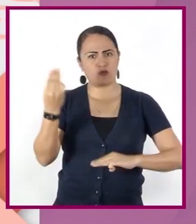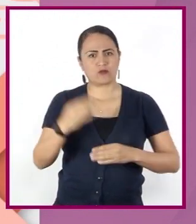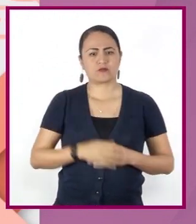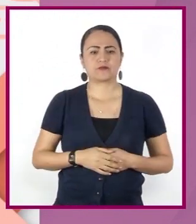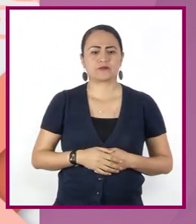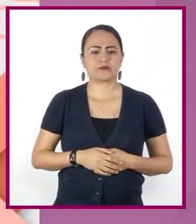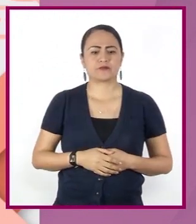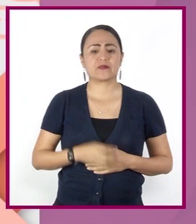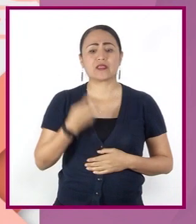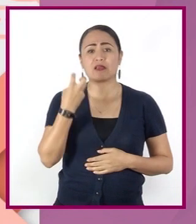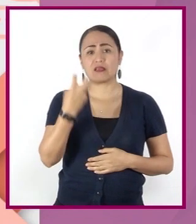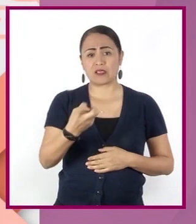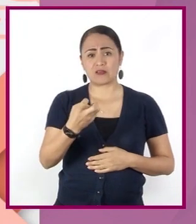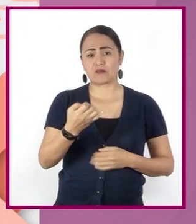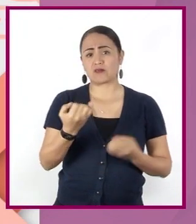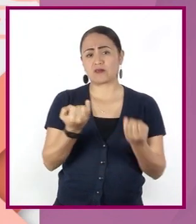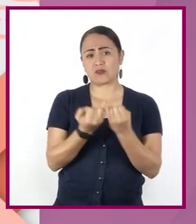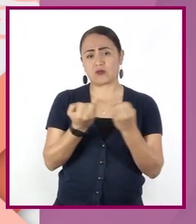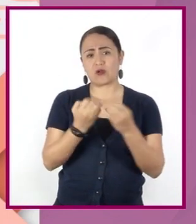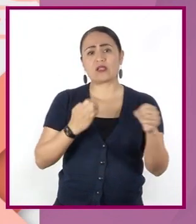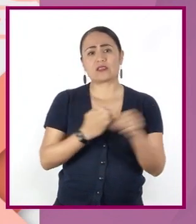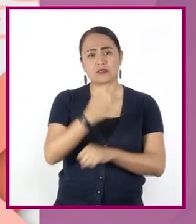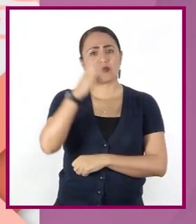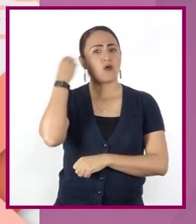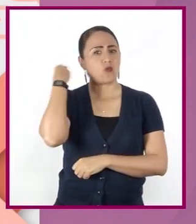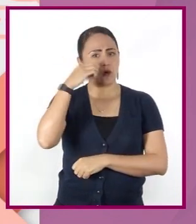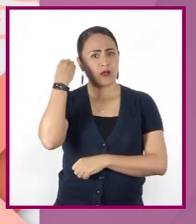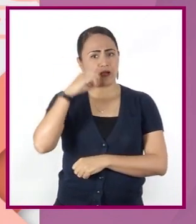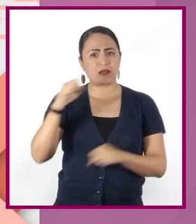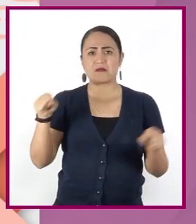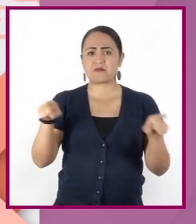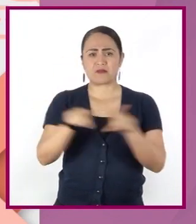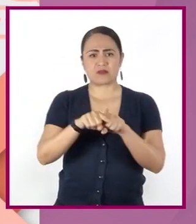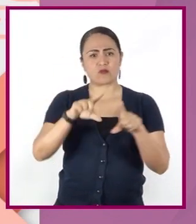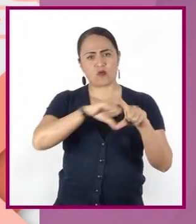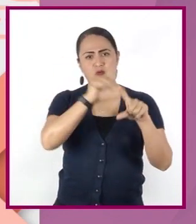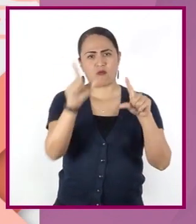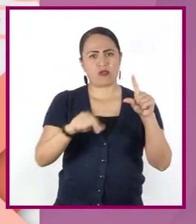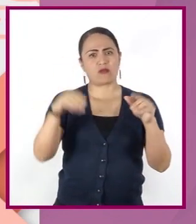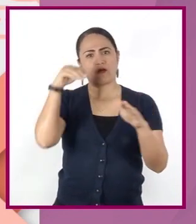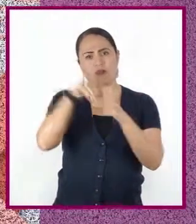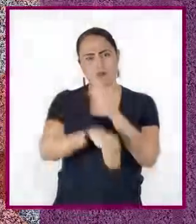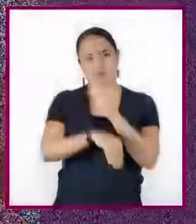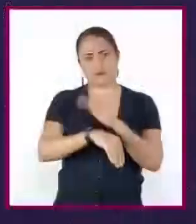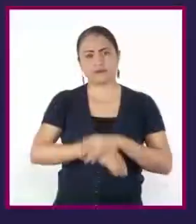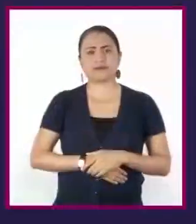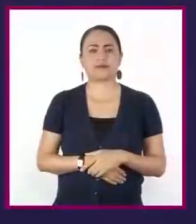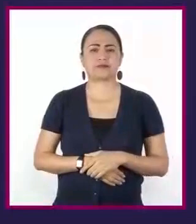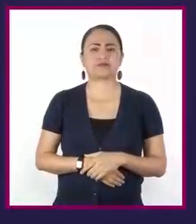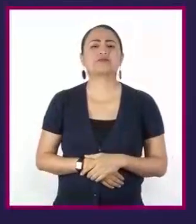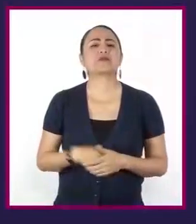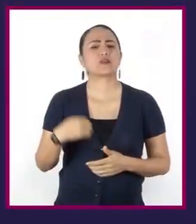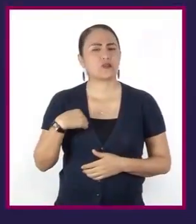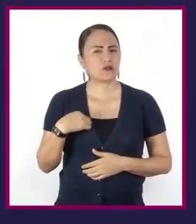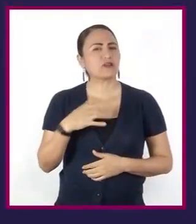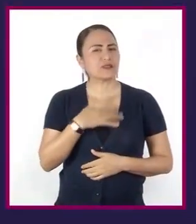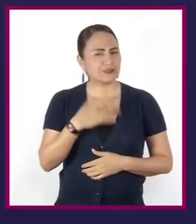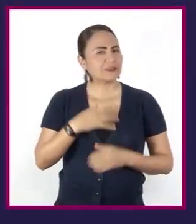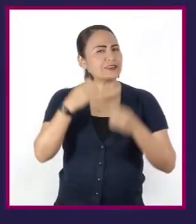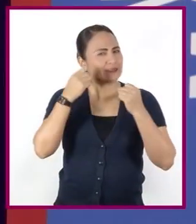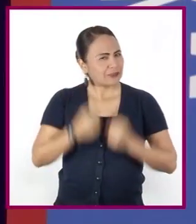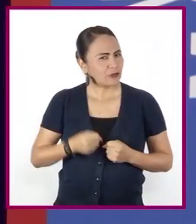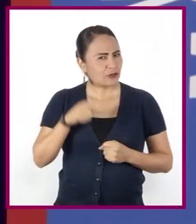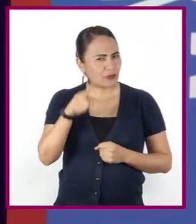Este hecho para todo el estado de Oaxaca impacta a México. Estoy segura que pusiste mucha